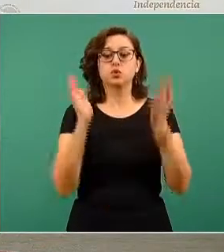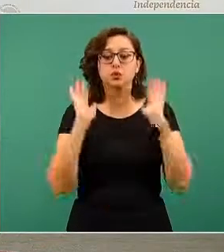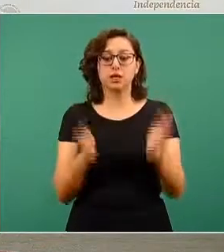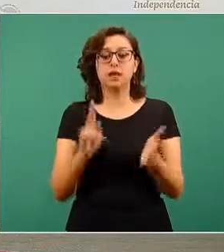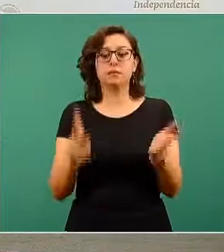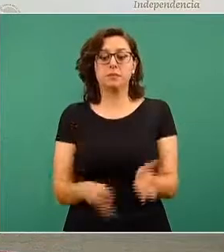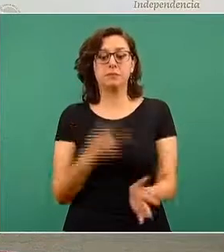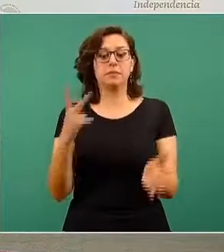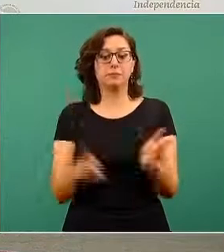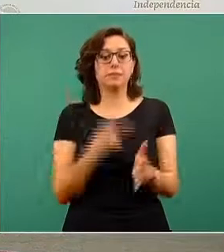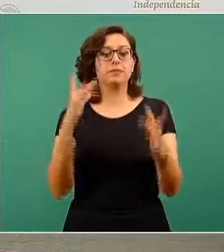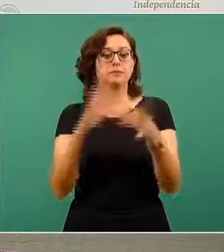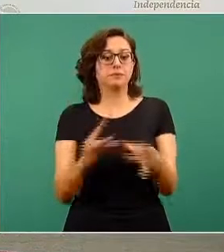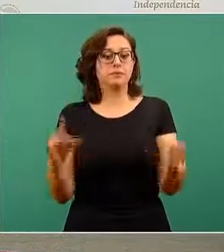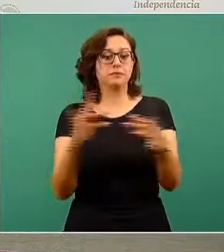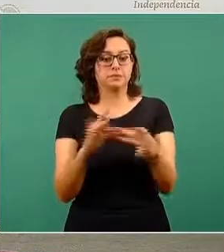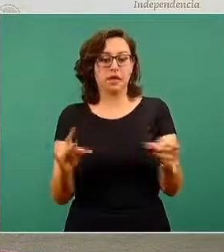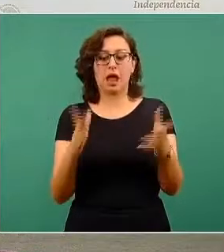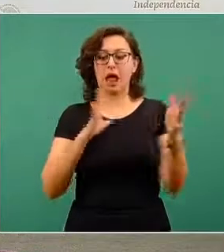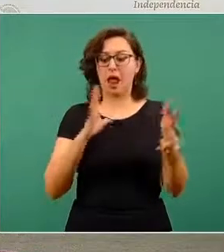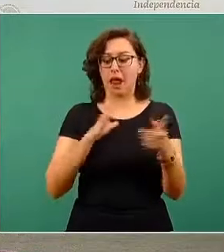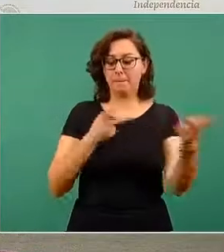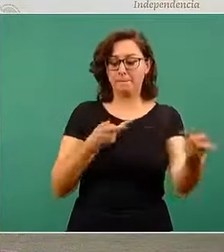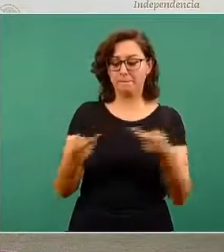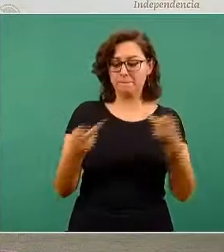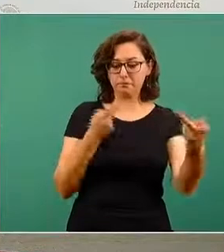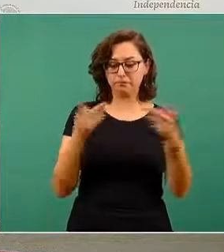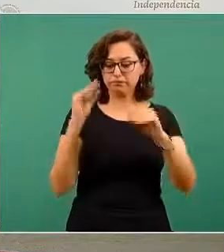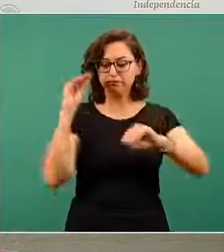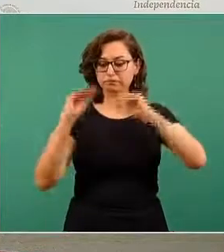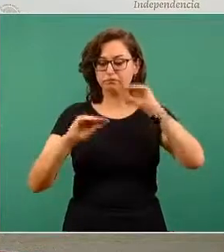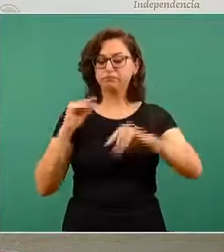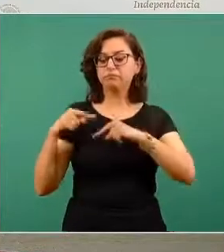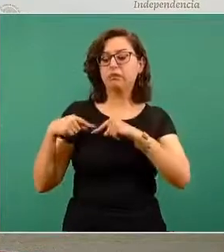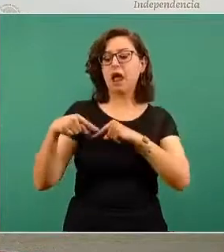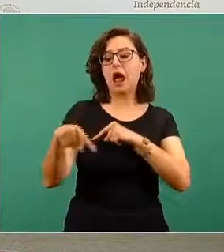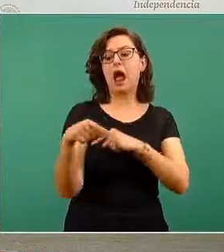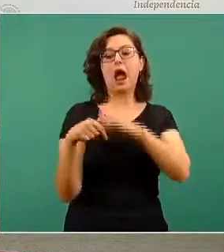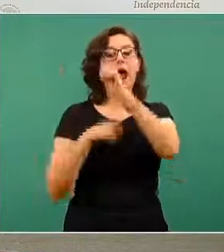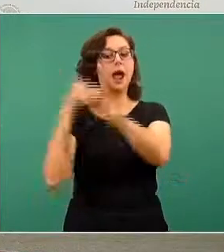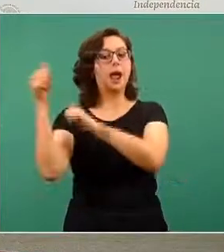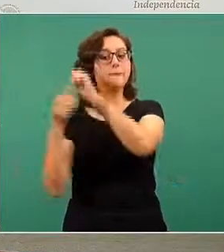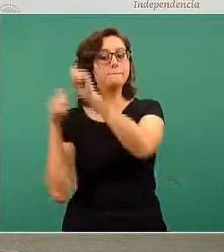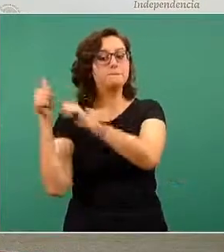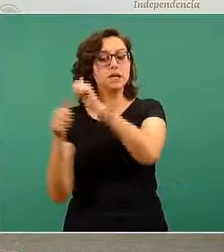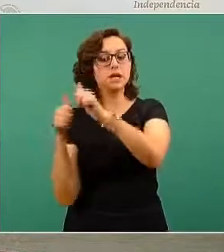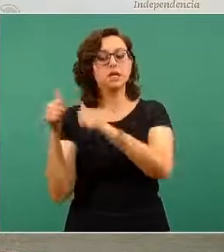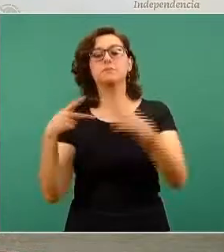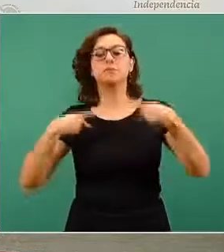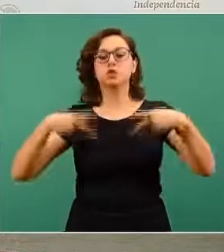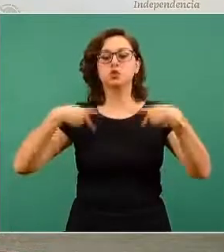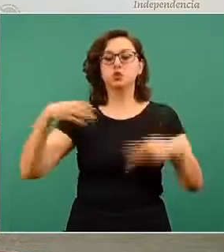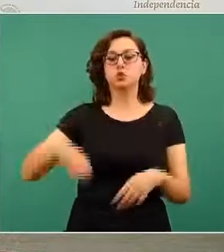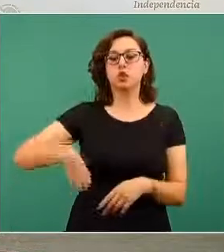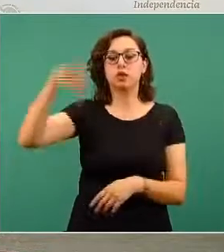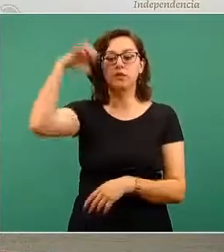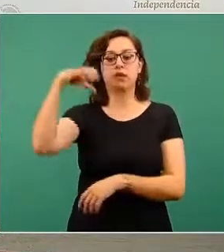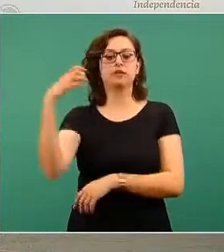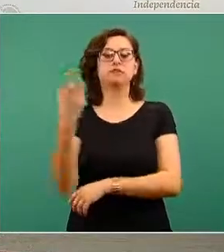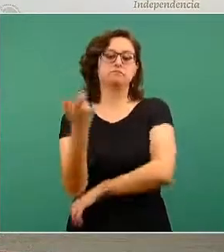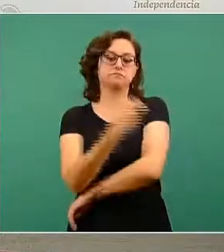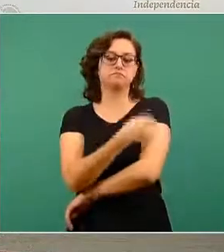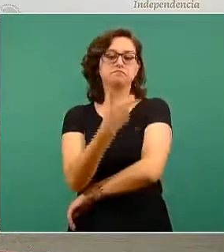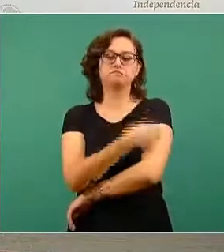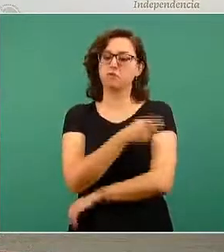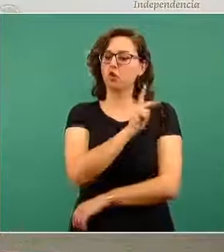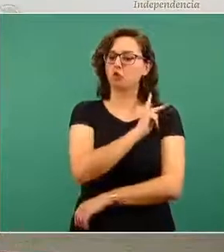la planeación para que durante el mes de abril logremos culminar la meta de cubrir a las personas